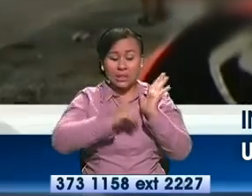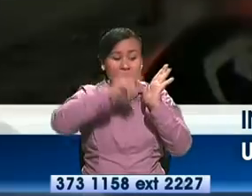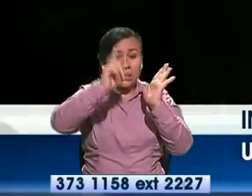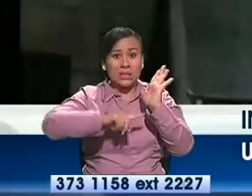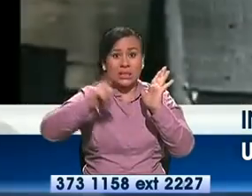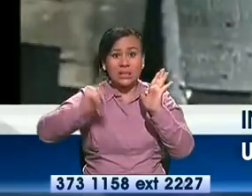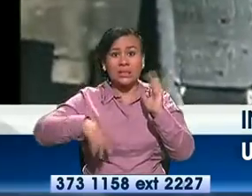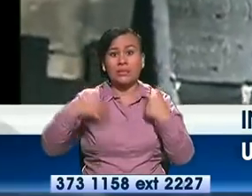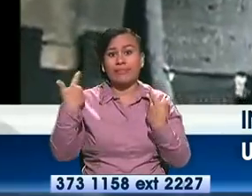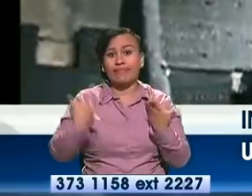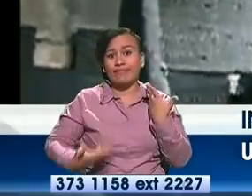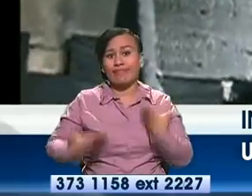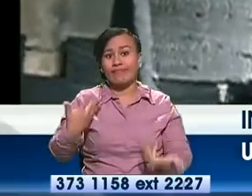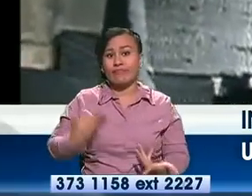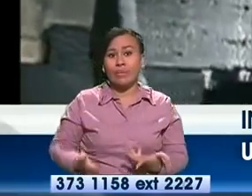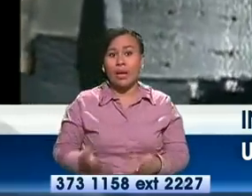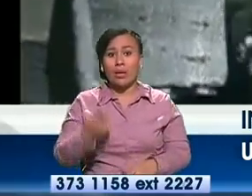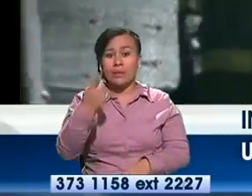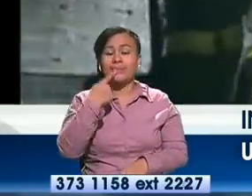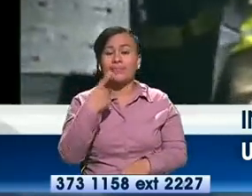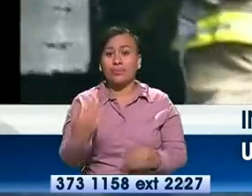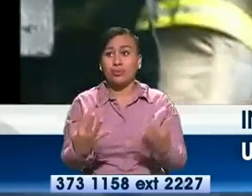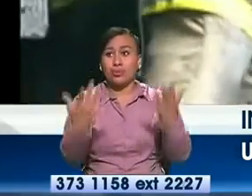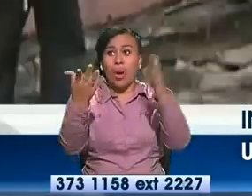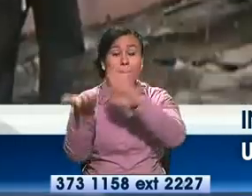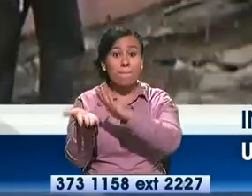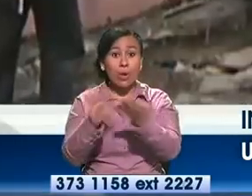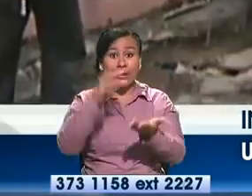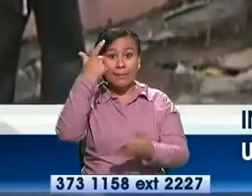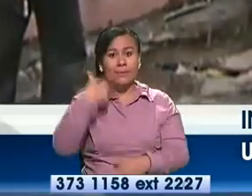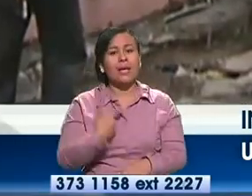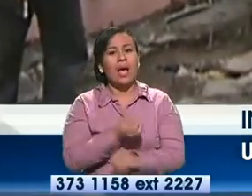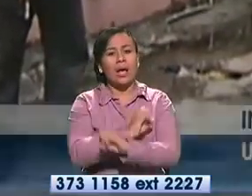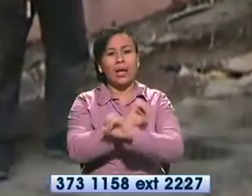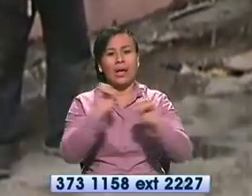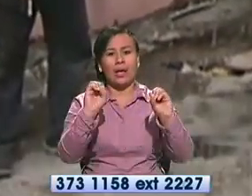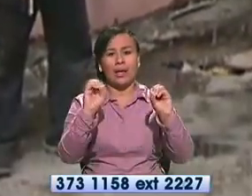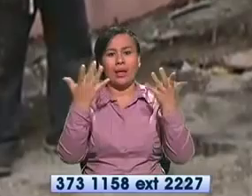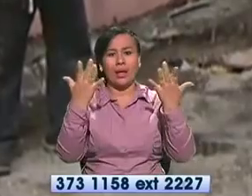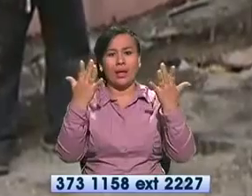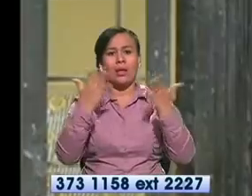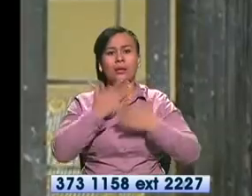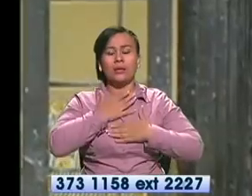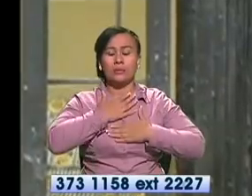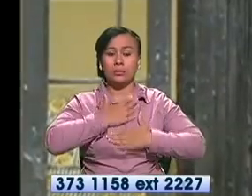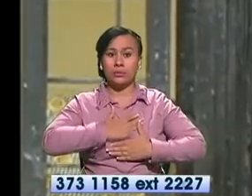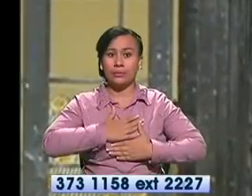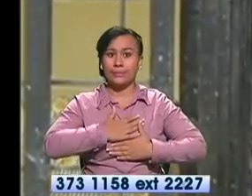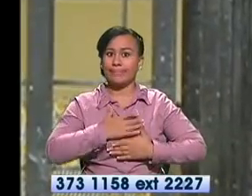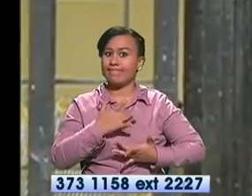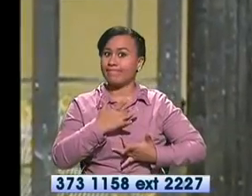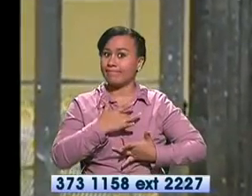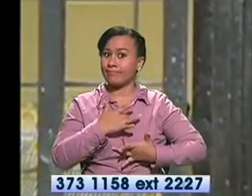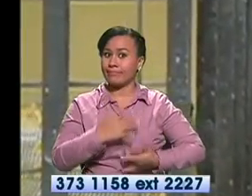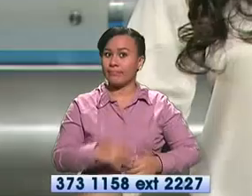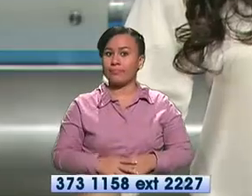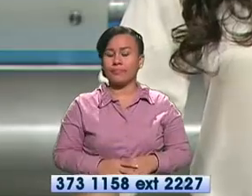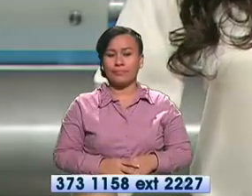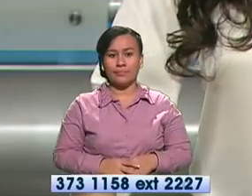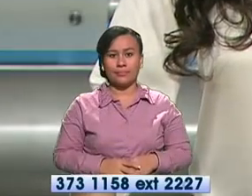quemó. Afortunadamente, el flagelo no dejó víctimas mortales que lamentar, informó Adriana